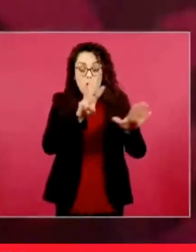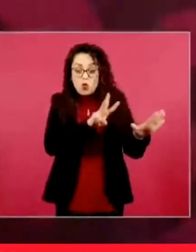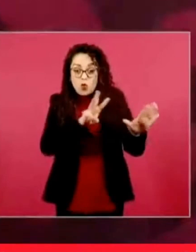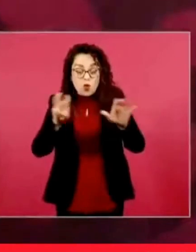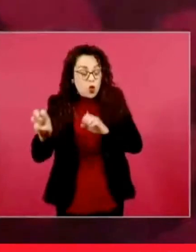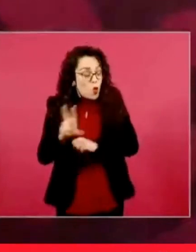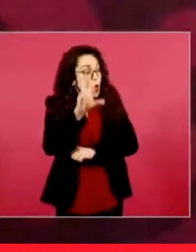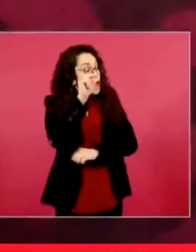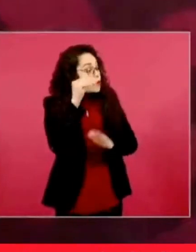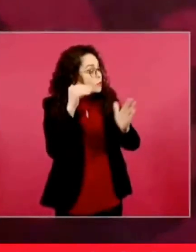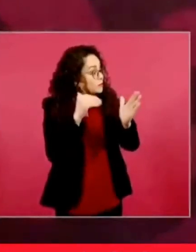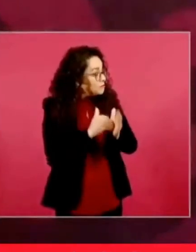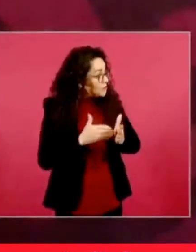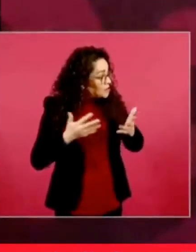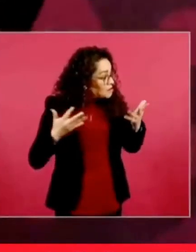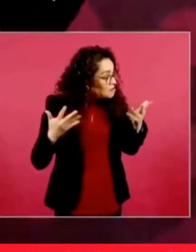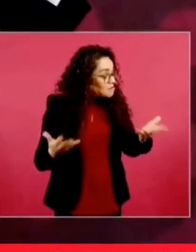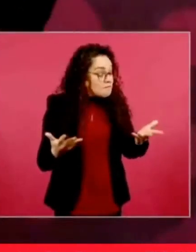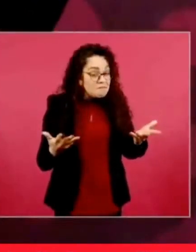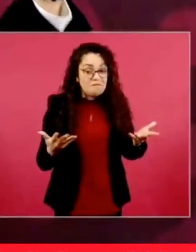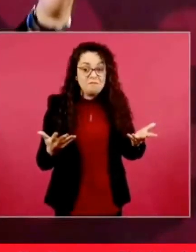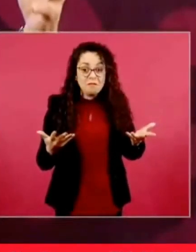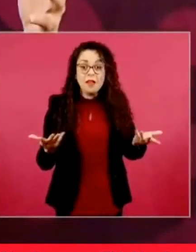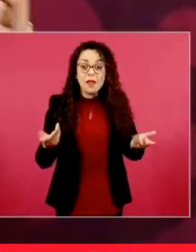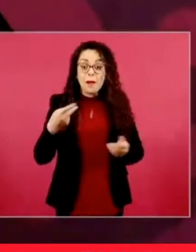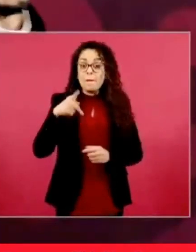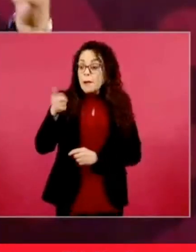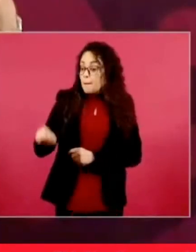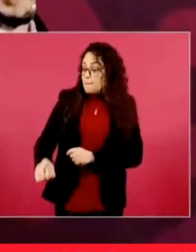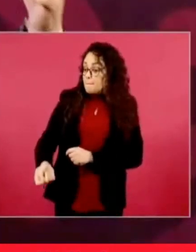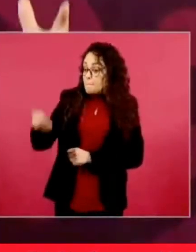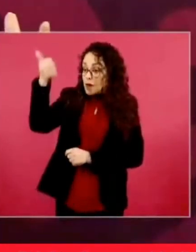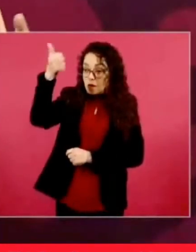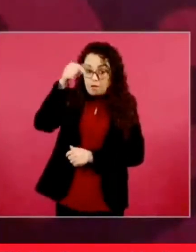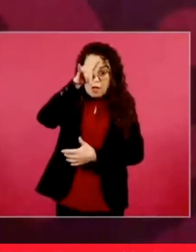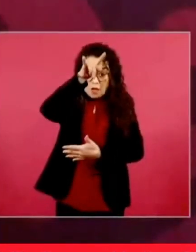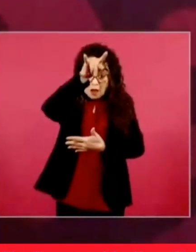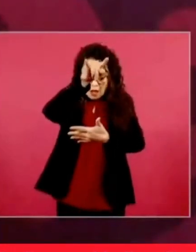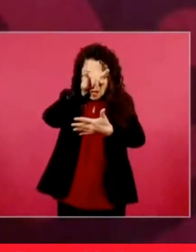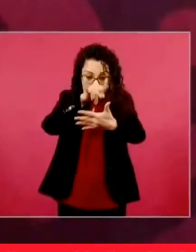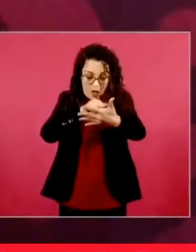Pero era la primera columna. No.